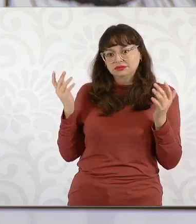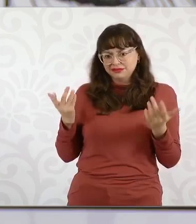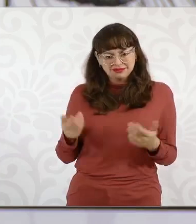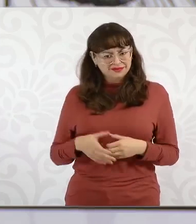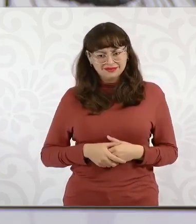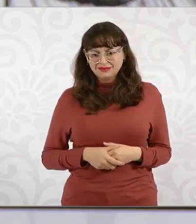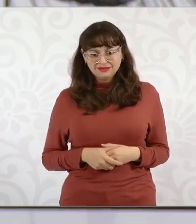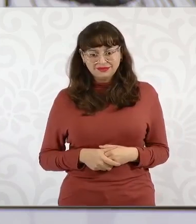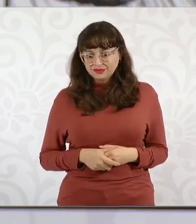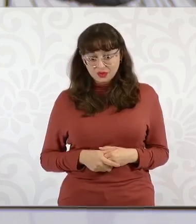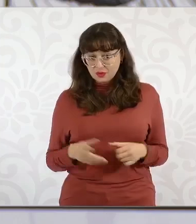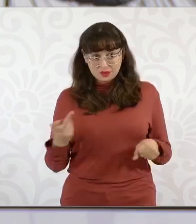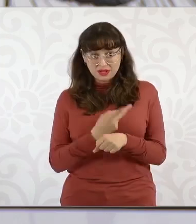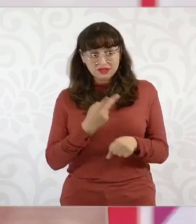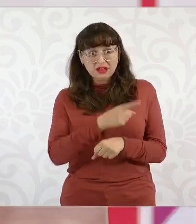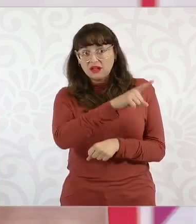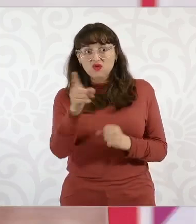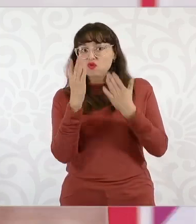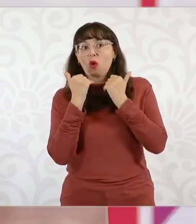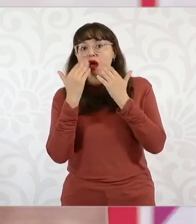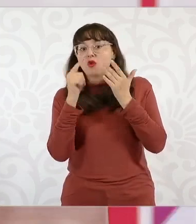No, pues es que no hay suficientes espacios.